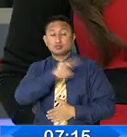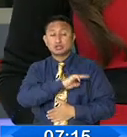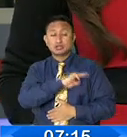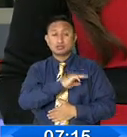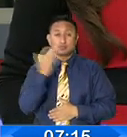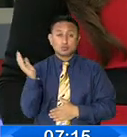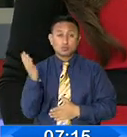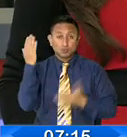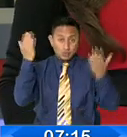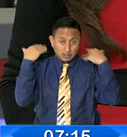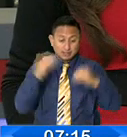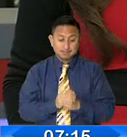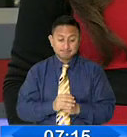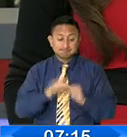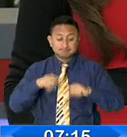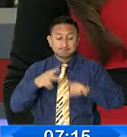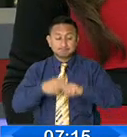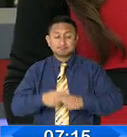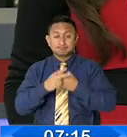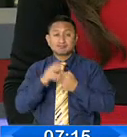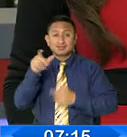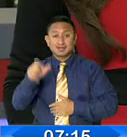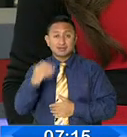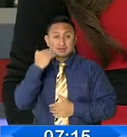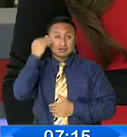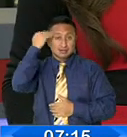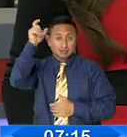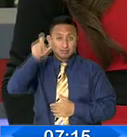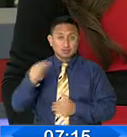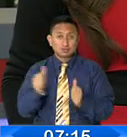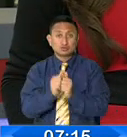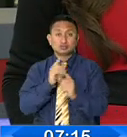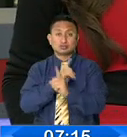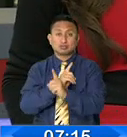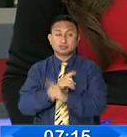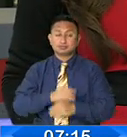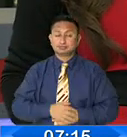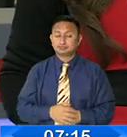La inmunización empezará con adultos mayores y personas con discapacidad.